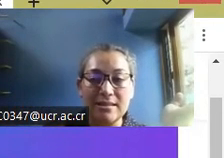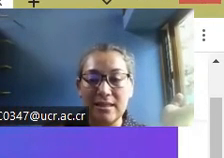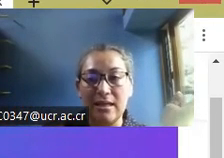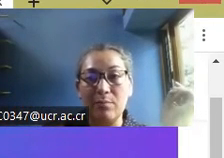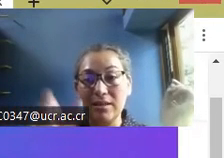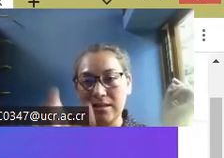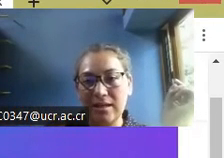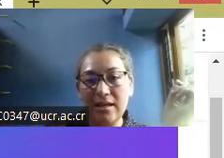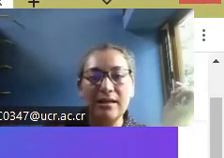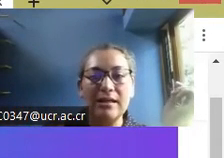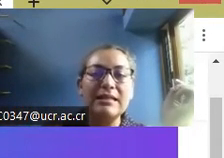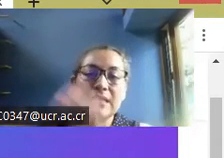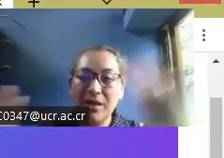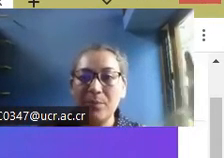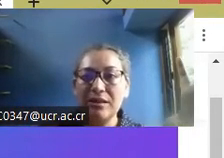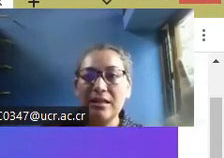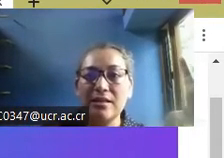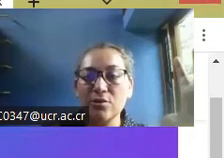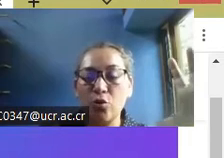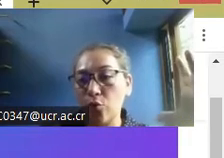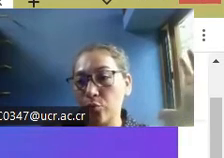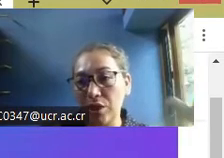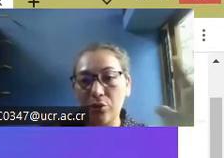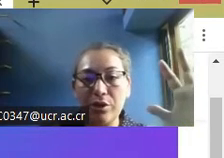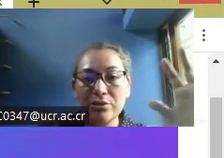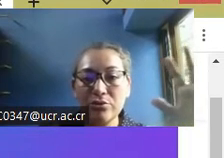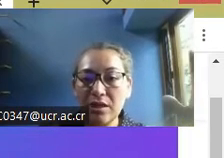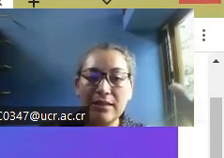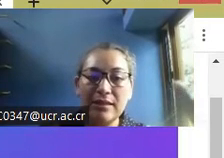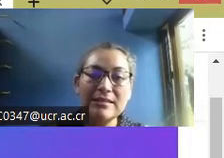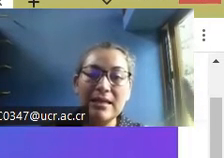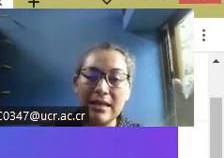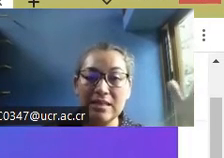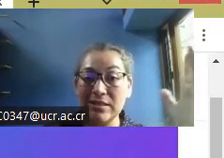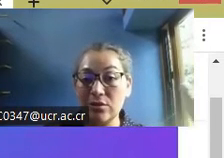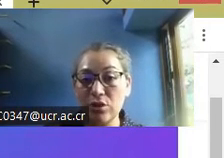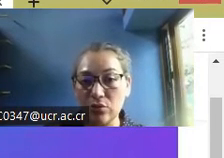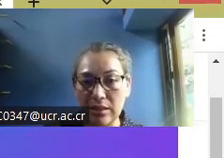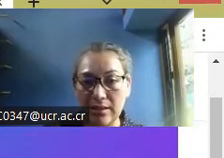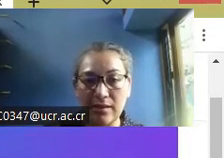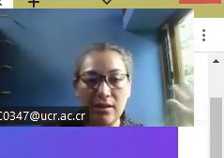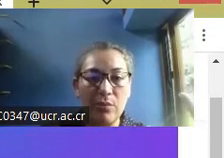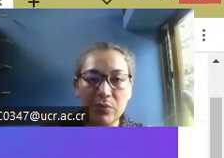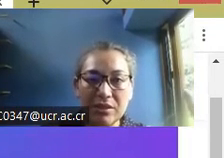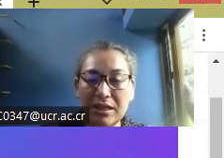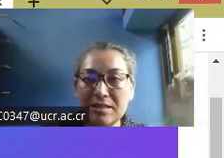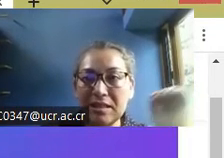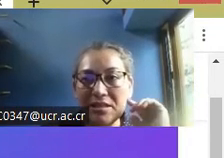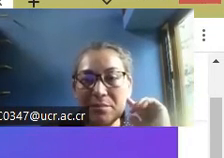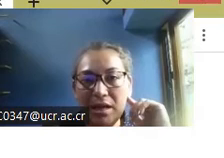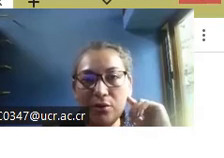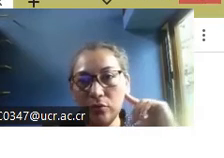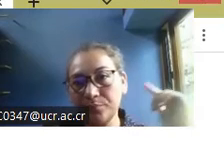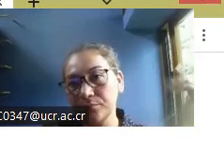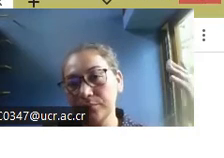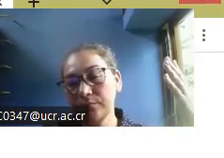ser vertical. Si es para pantallas como computadoras o tabletas, va a ser horizontal. Vamos a entrar a esta